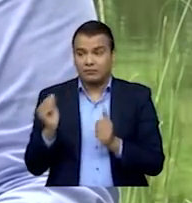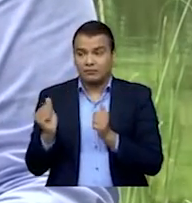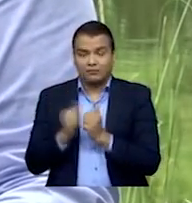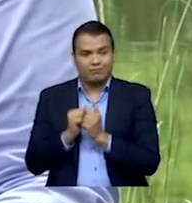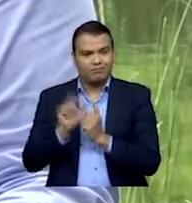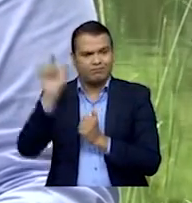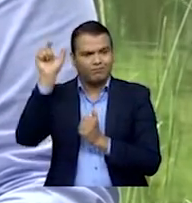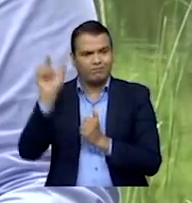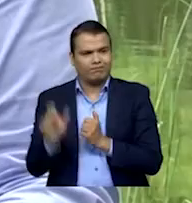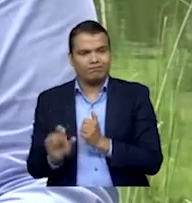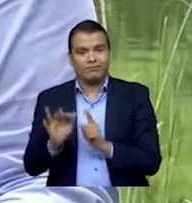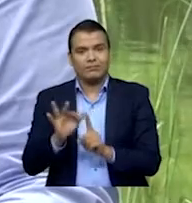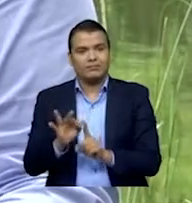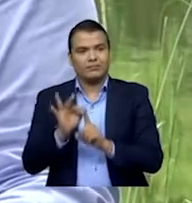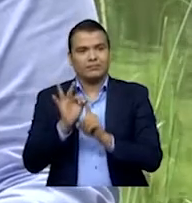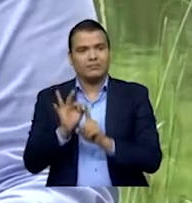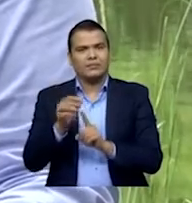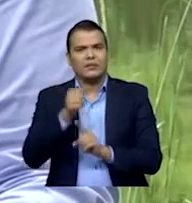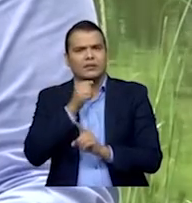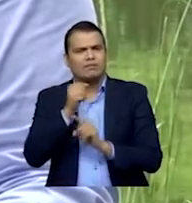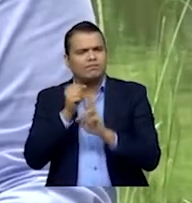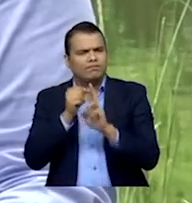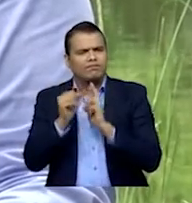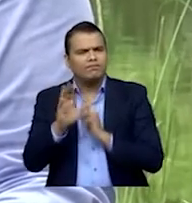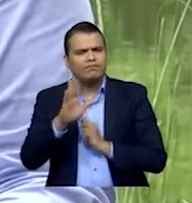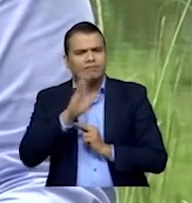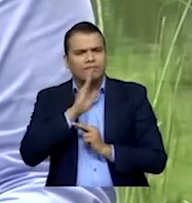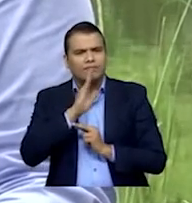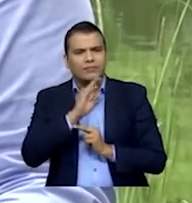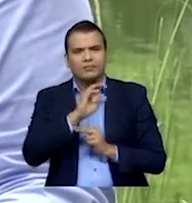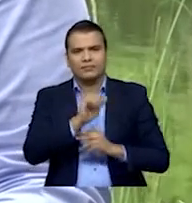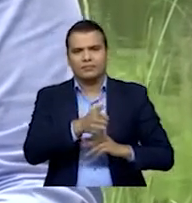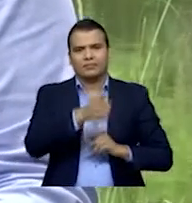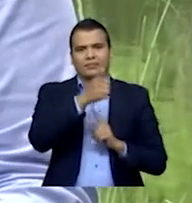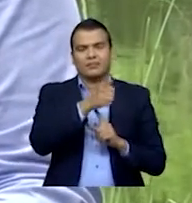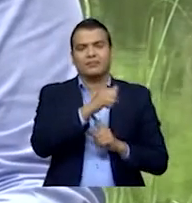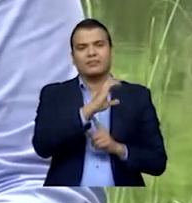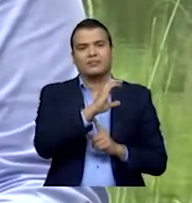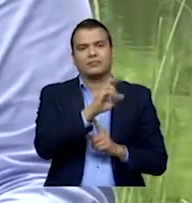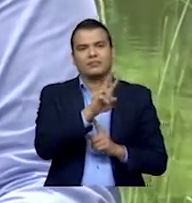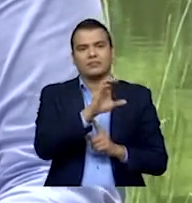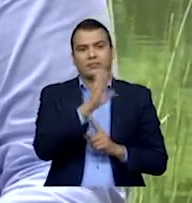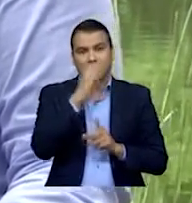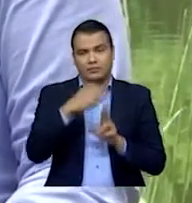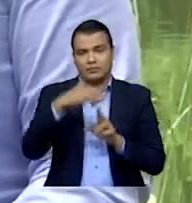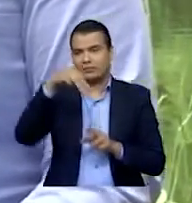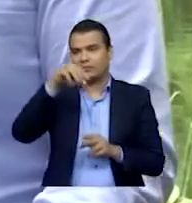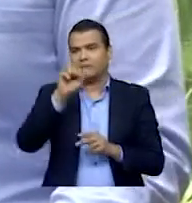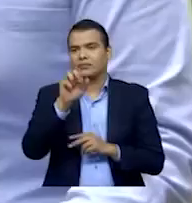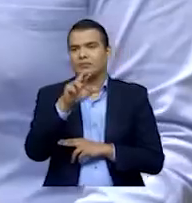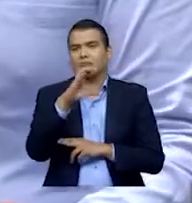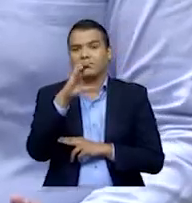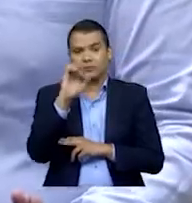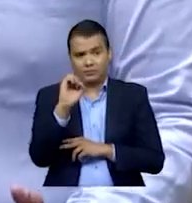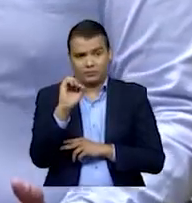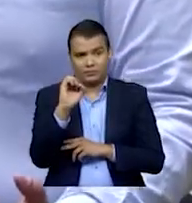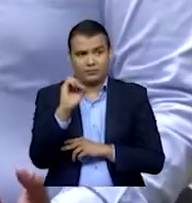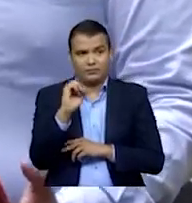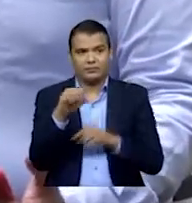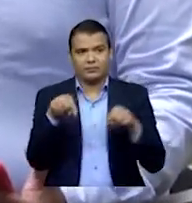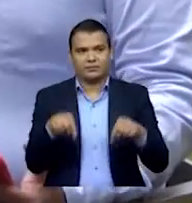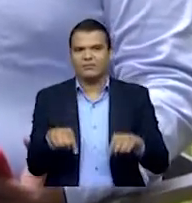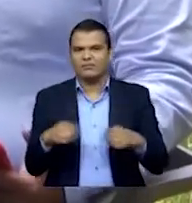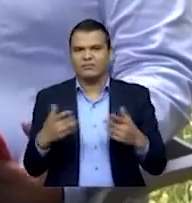muy especial para la entrevista de la semana nos acompaña el señor director de la tvc el doctor marco antonio suárez gutiérrez aquí